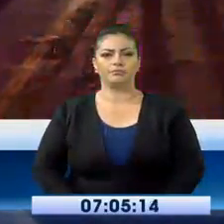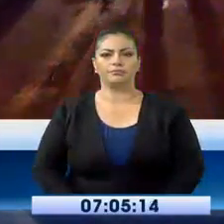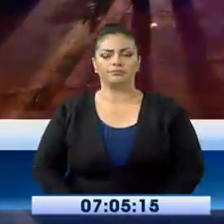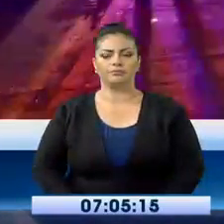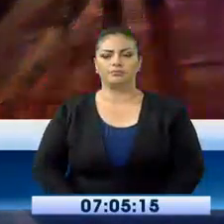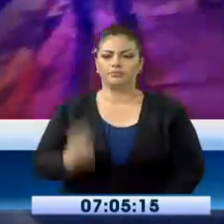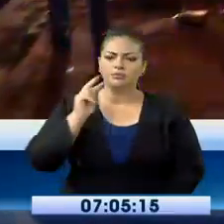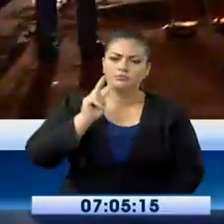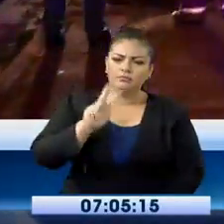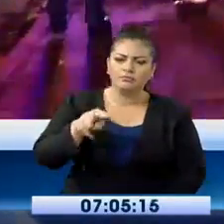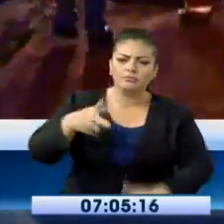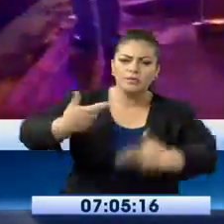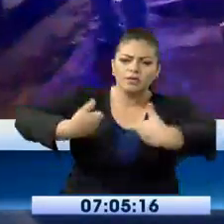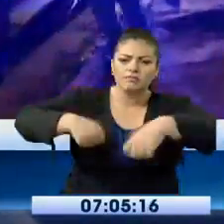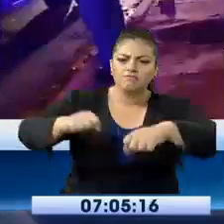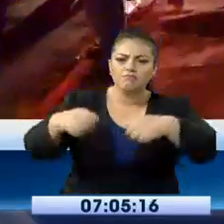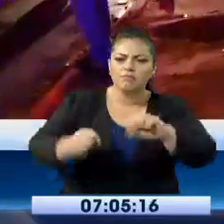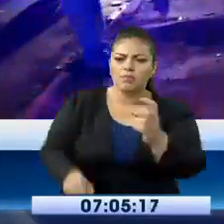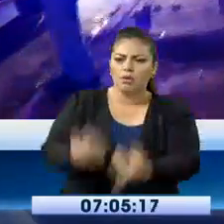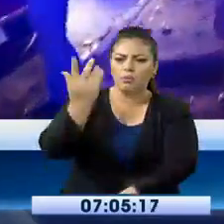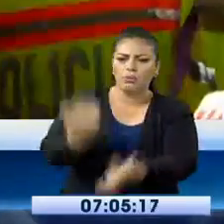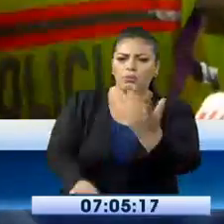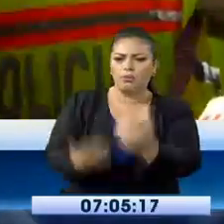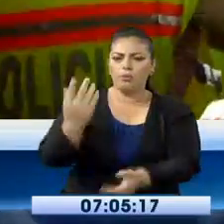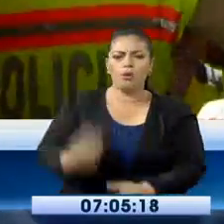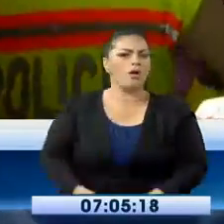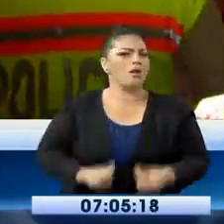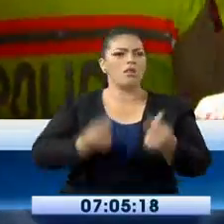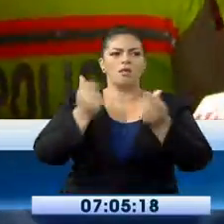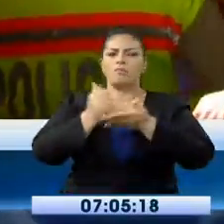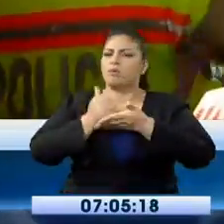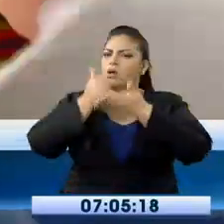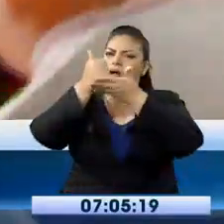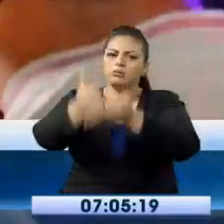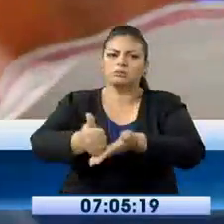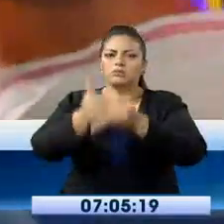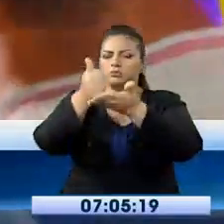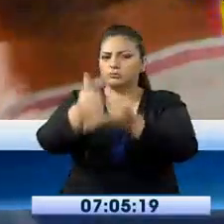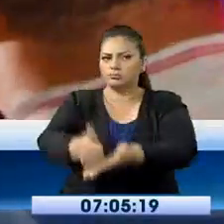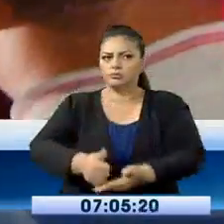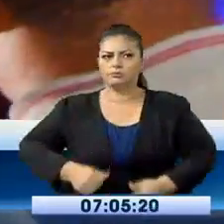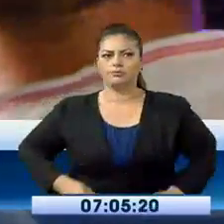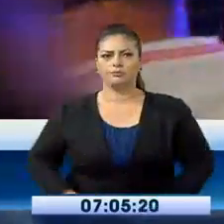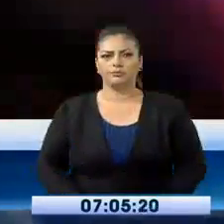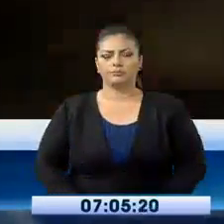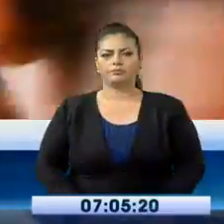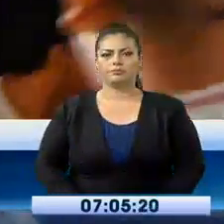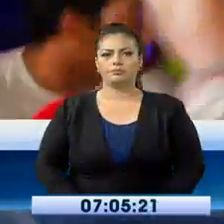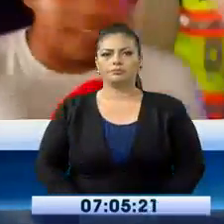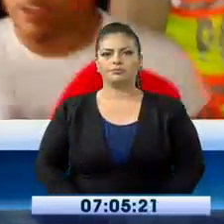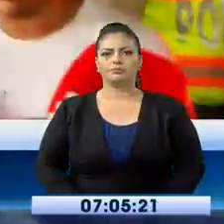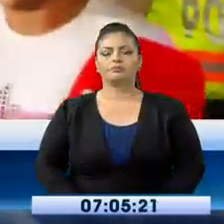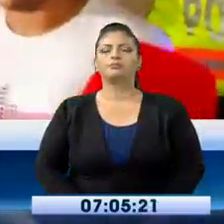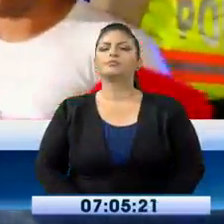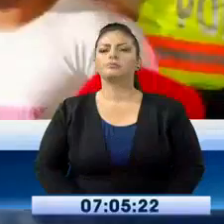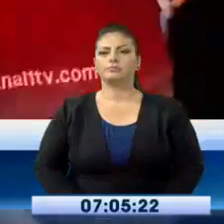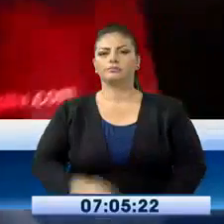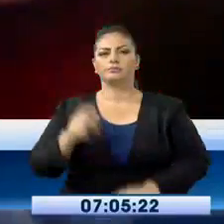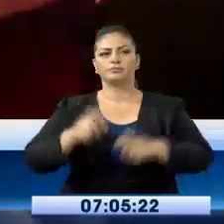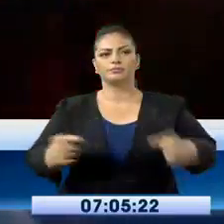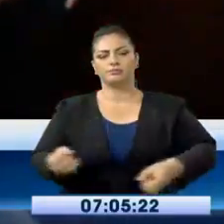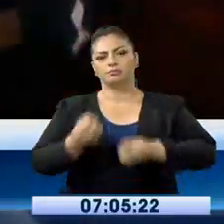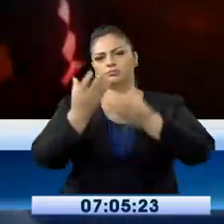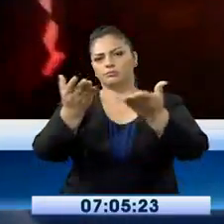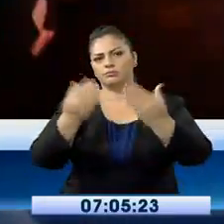Lo que se hizo fue la posibilidad de ayudarlo. Dale los primeros auxilios que más se le puede dar. Moradores del sector expresaron su